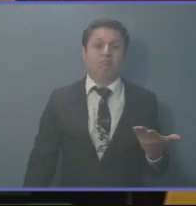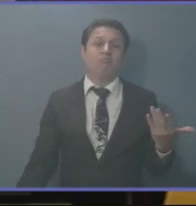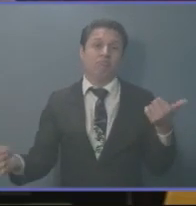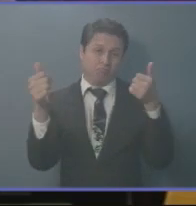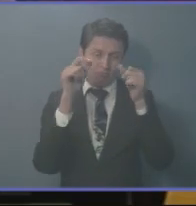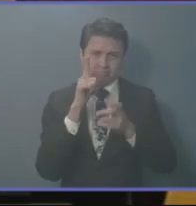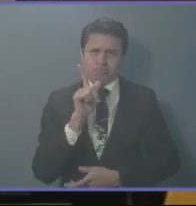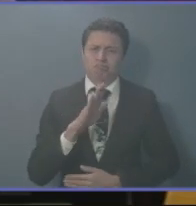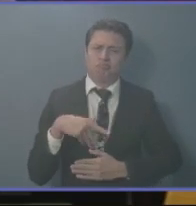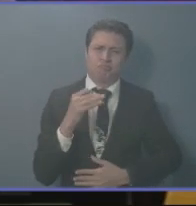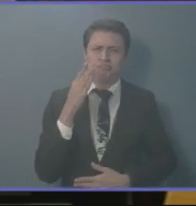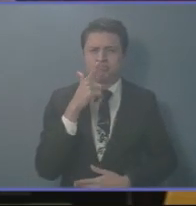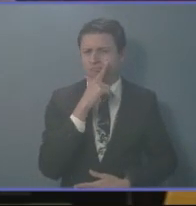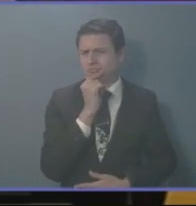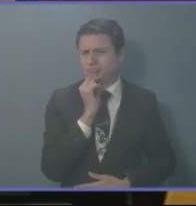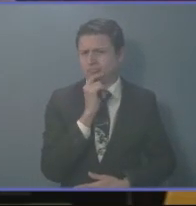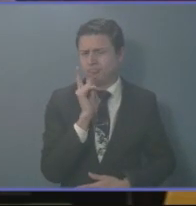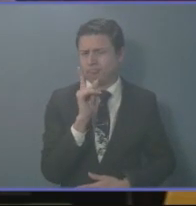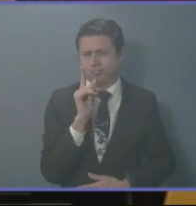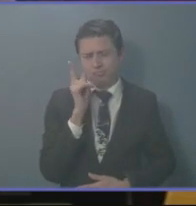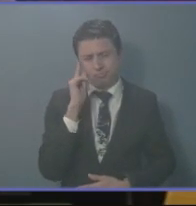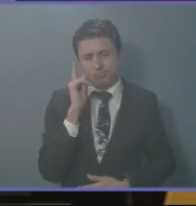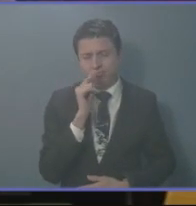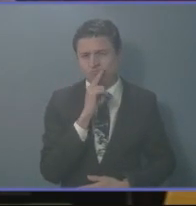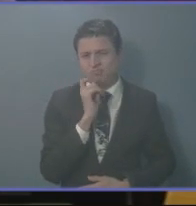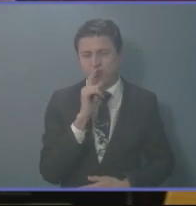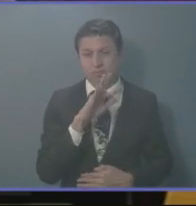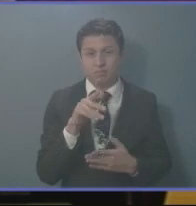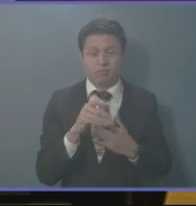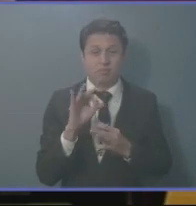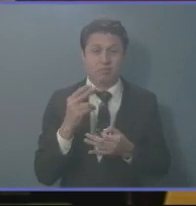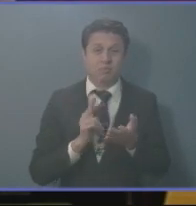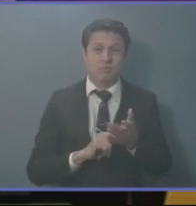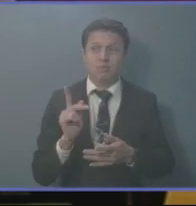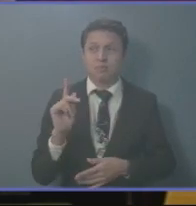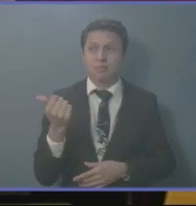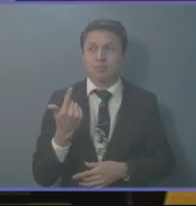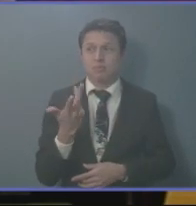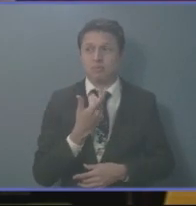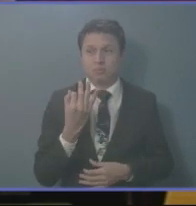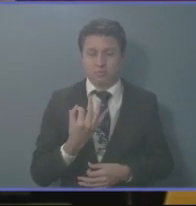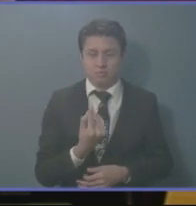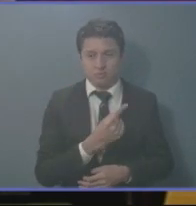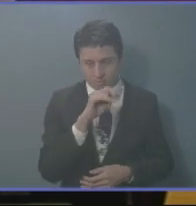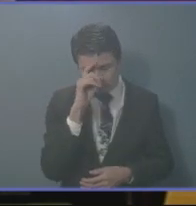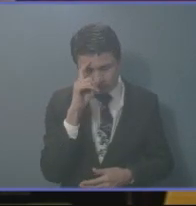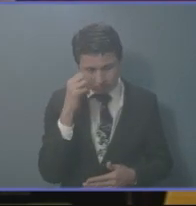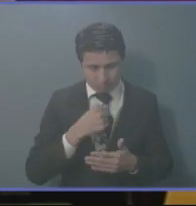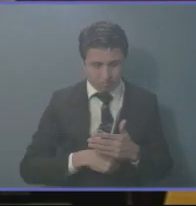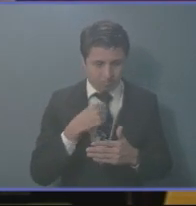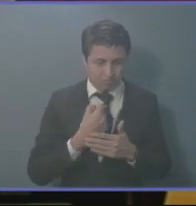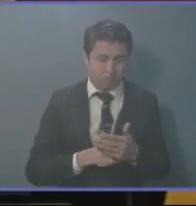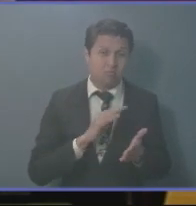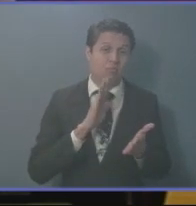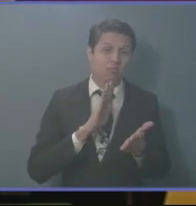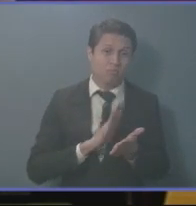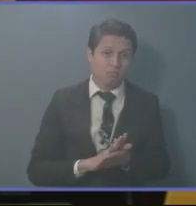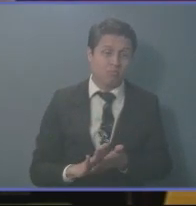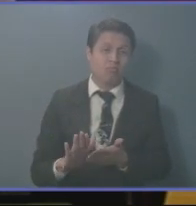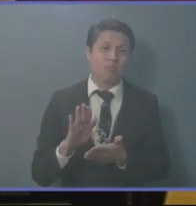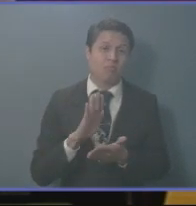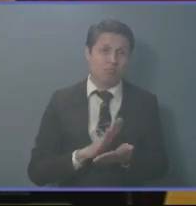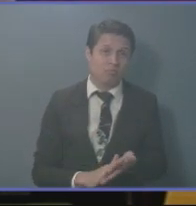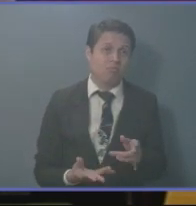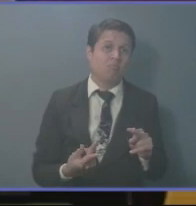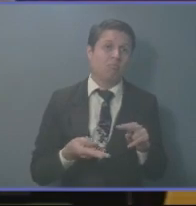no nos extrañemos que de todo este endeudamiento público, que lo vamos a pagar todos y todas, lo vamos a pagar todos